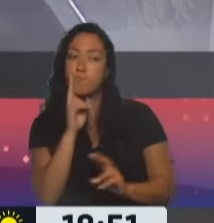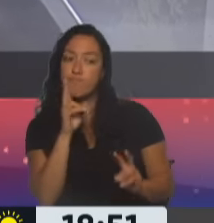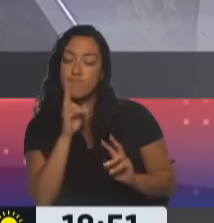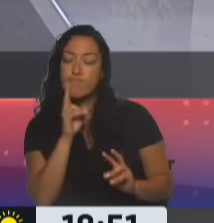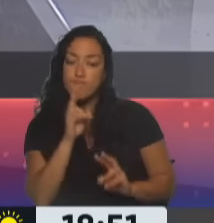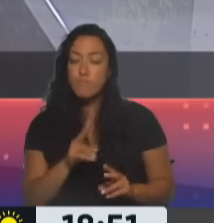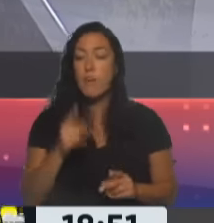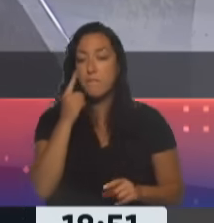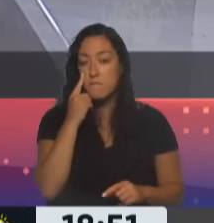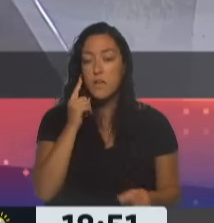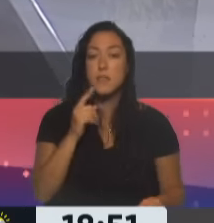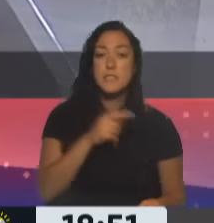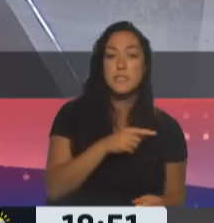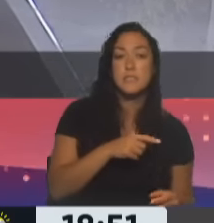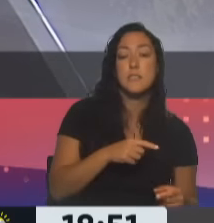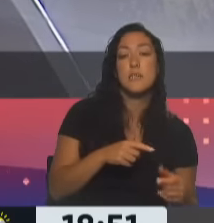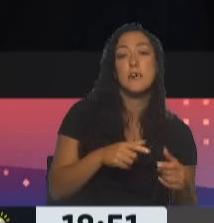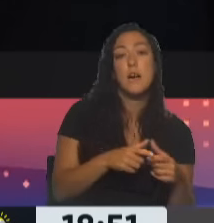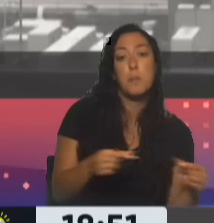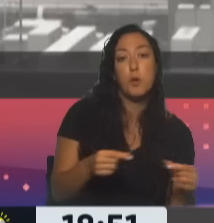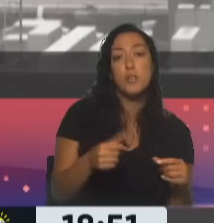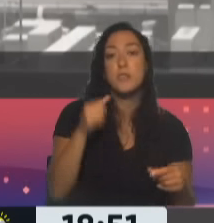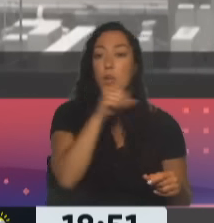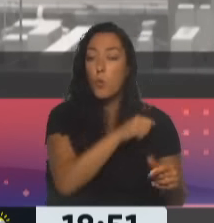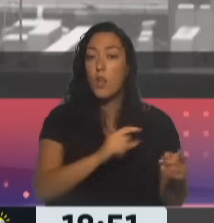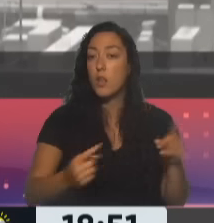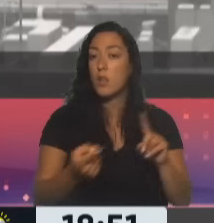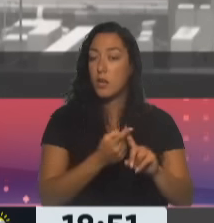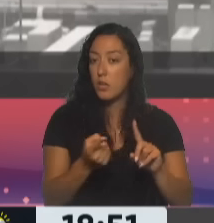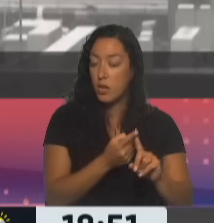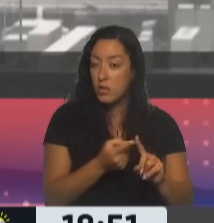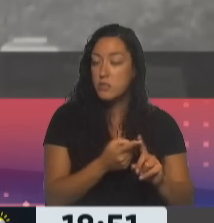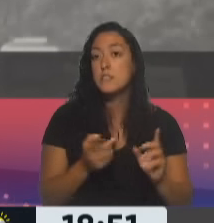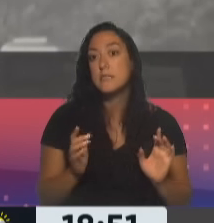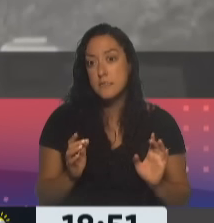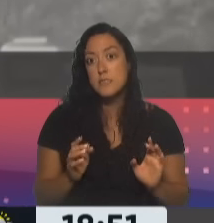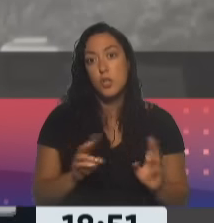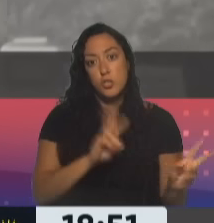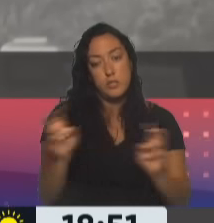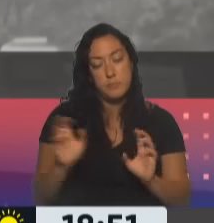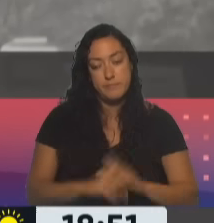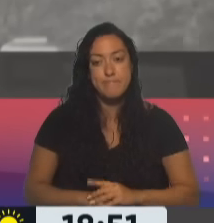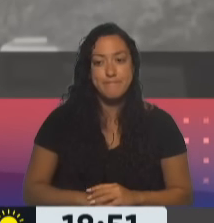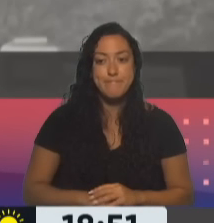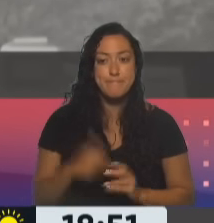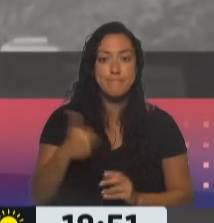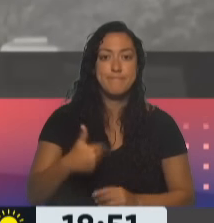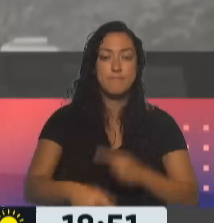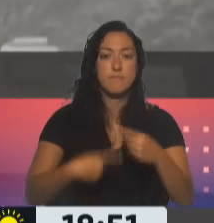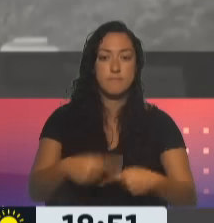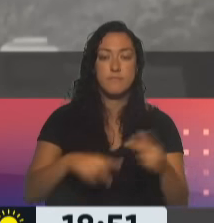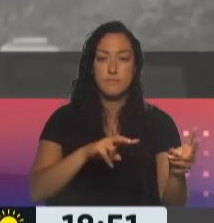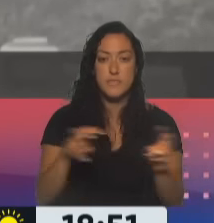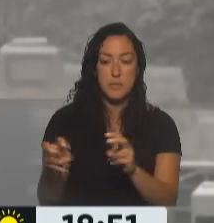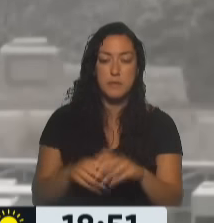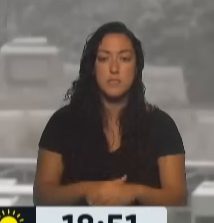la relación de Japón con Taiwán, que es otro capítulo, sin dudas, en esta historia. Vamos a seguir con nuestra agenda.